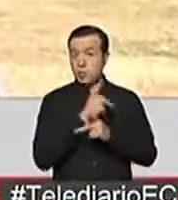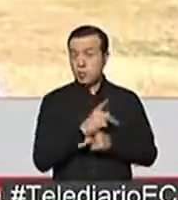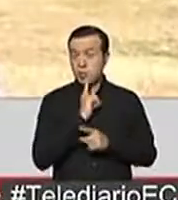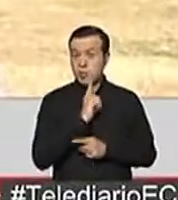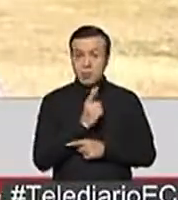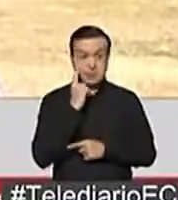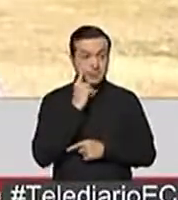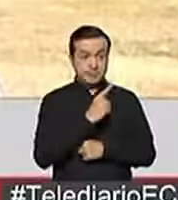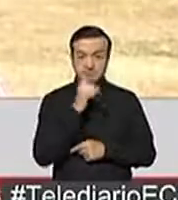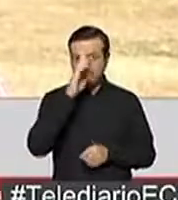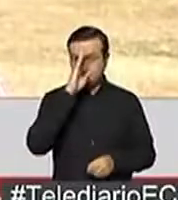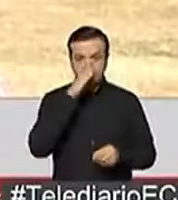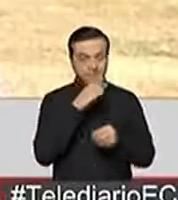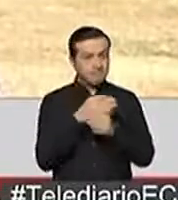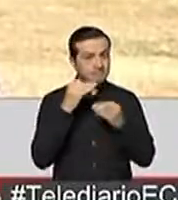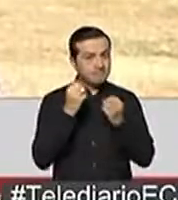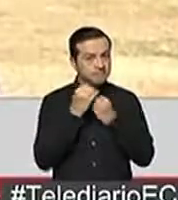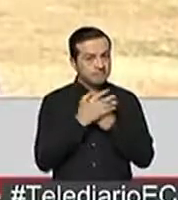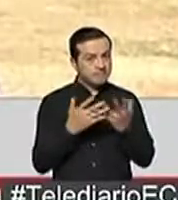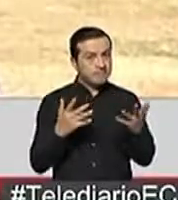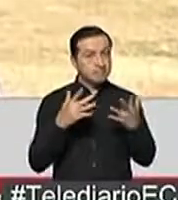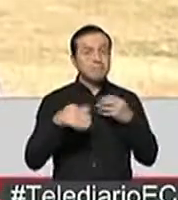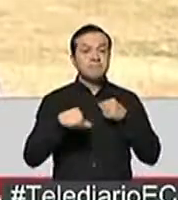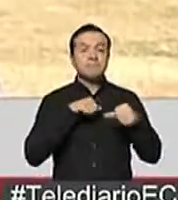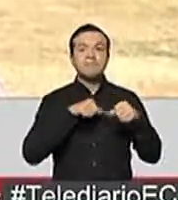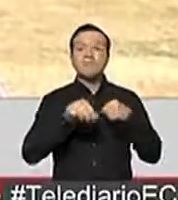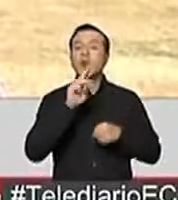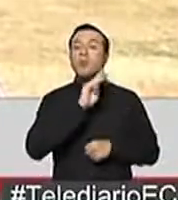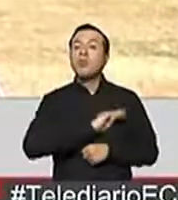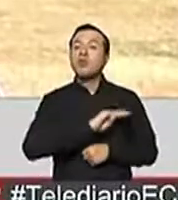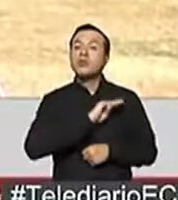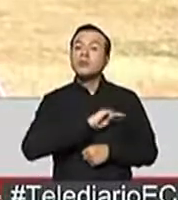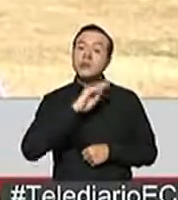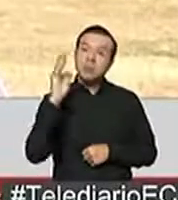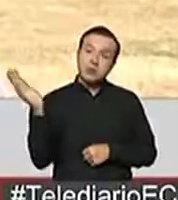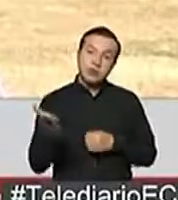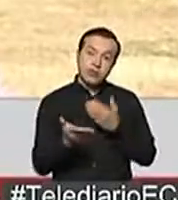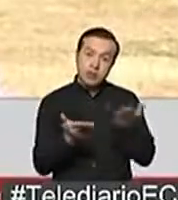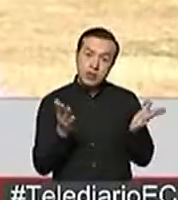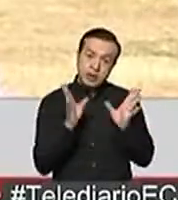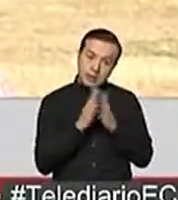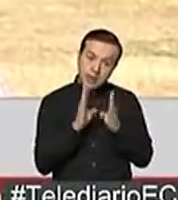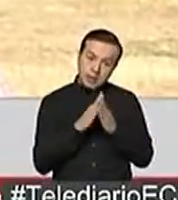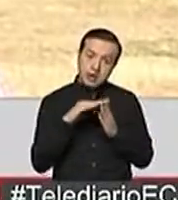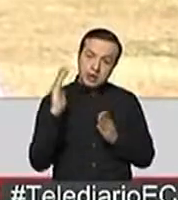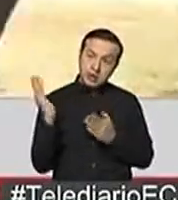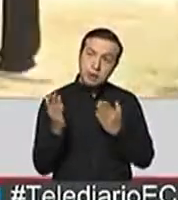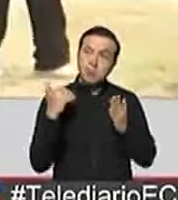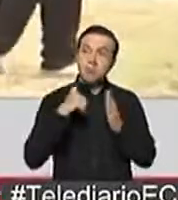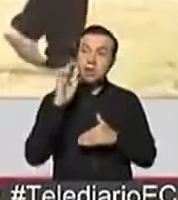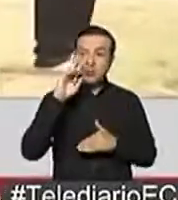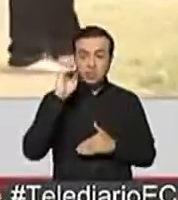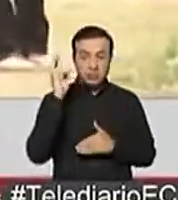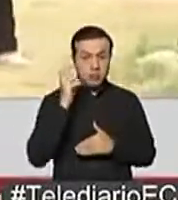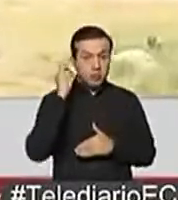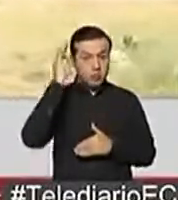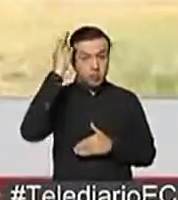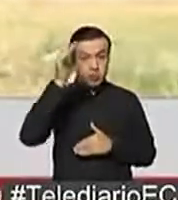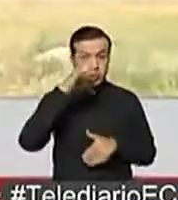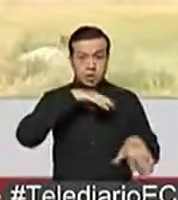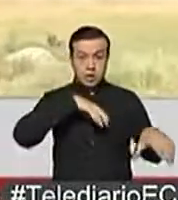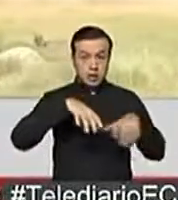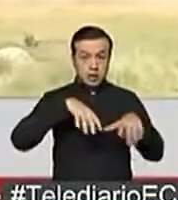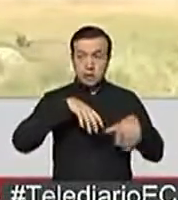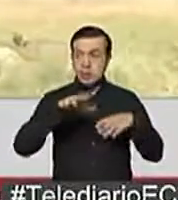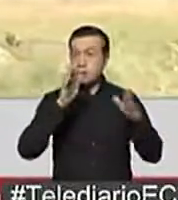En eso nos hemos enfocado como administración municipal en traer eventos, en generar turismo. A futuro la actividad